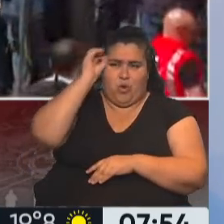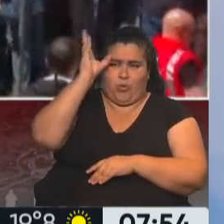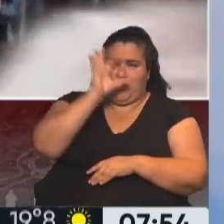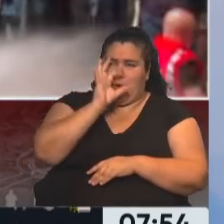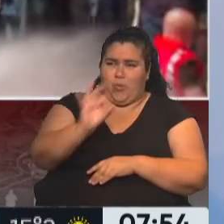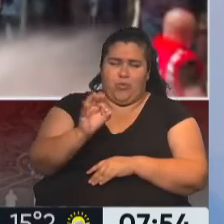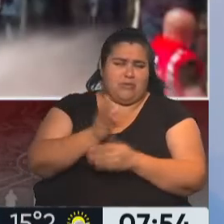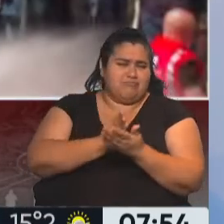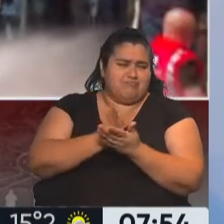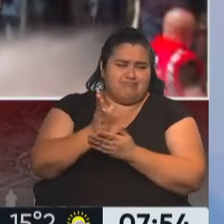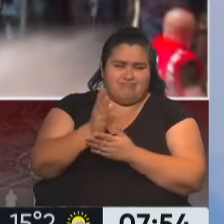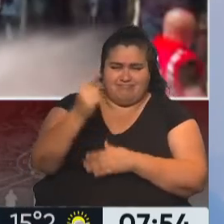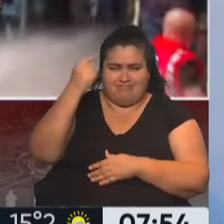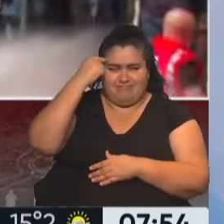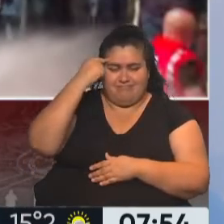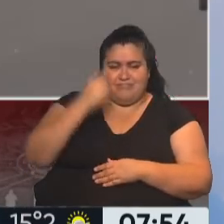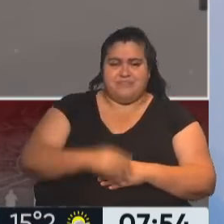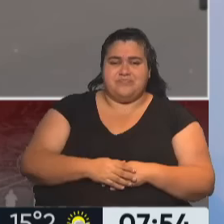días bisagras.